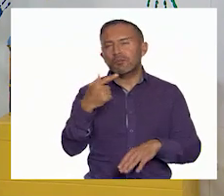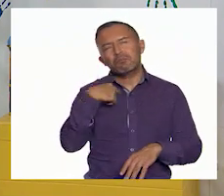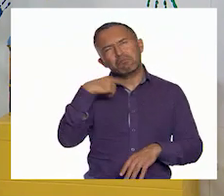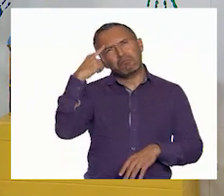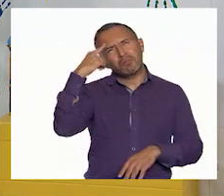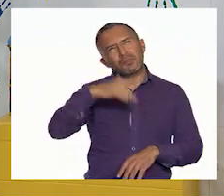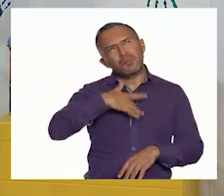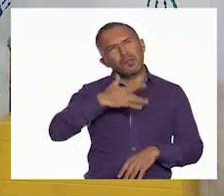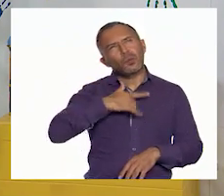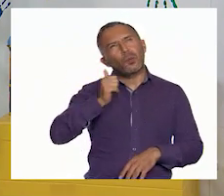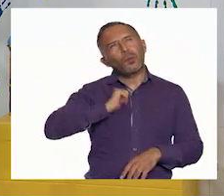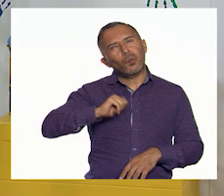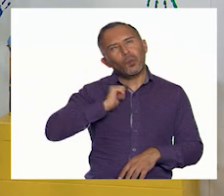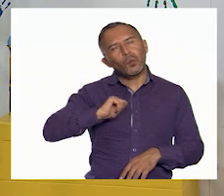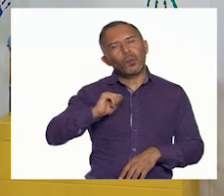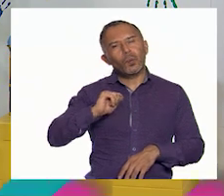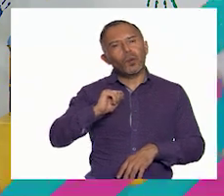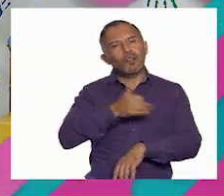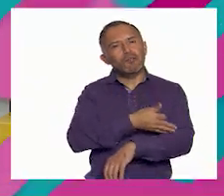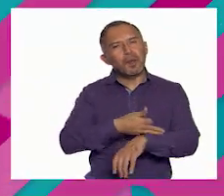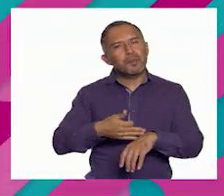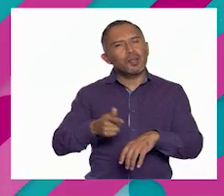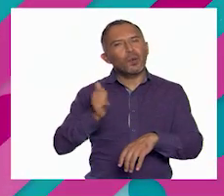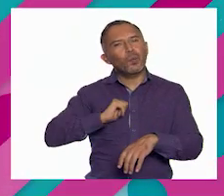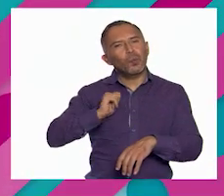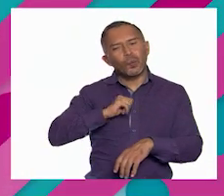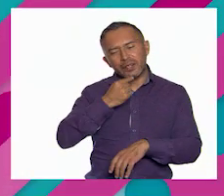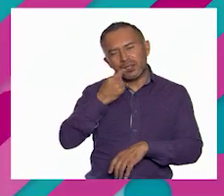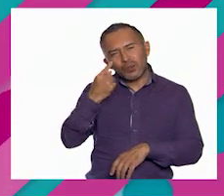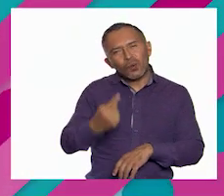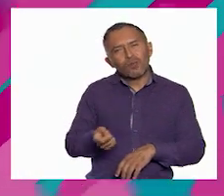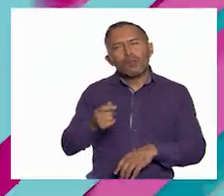se divertían los adultos cuando eran niños. Vamos a verla.